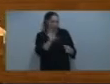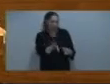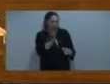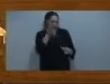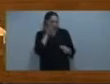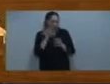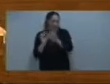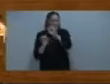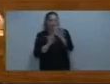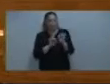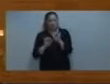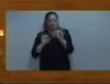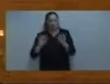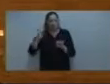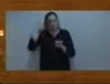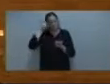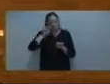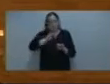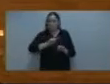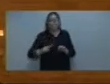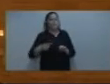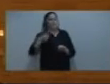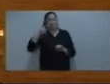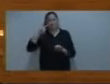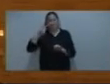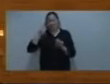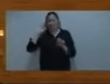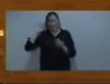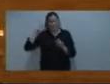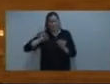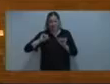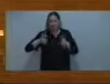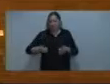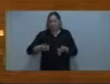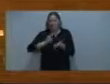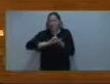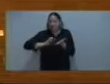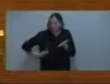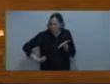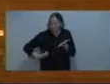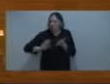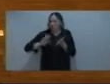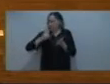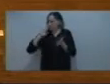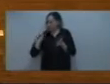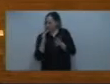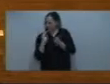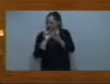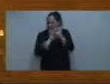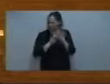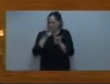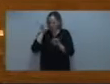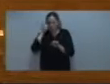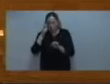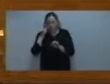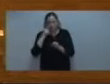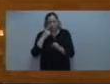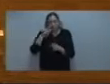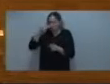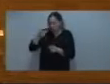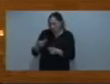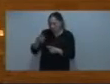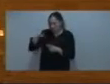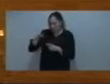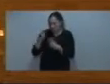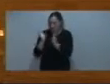defensora del pueblo. Como bien señala en su iniciativa, se han redactado varios informes por parte de la defensora del pueblo que visitó la cárcel y se reunió